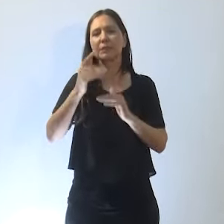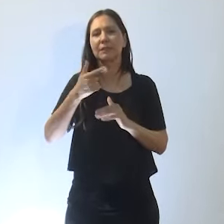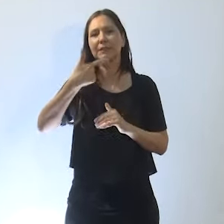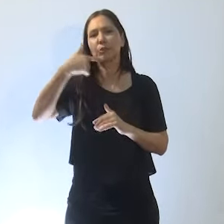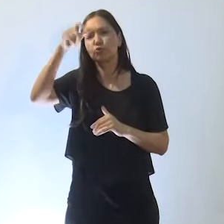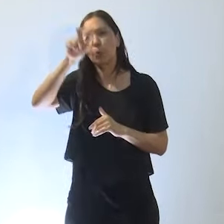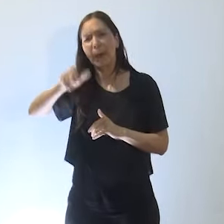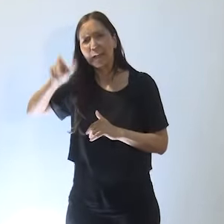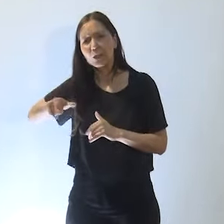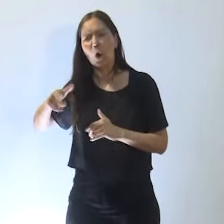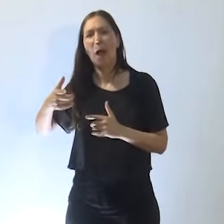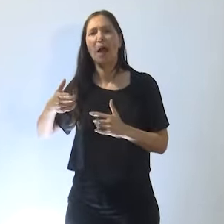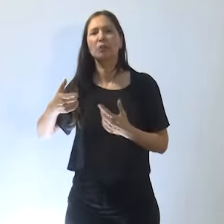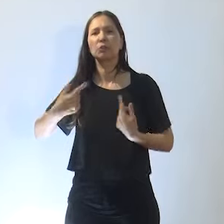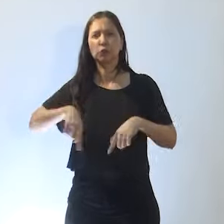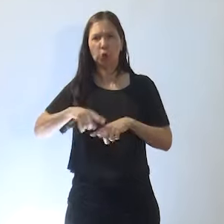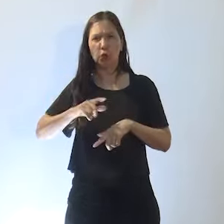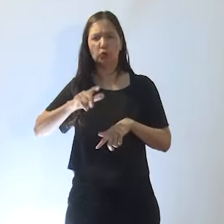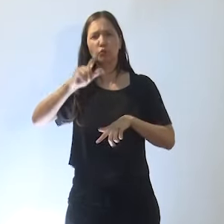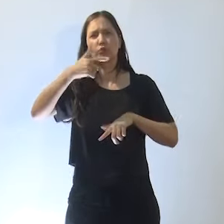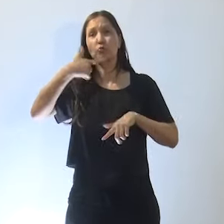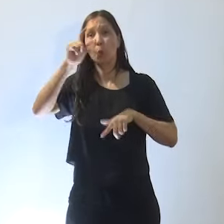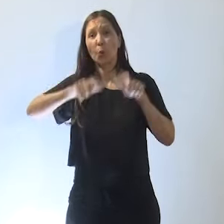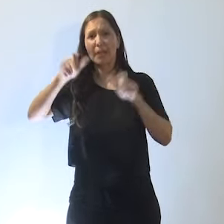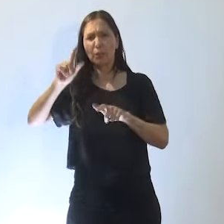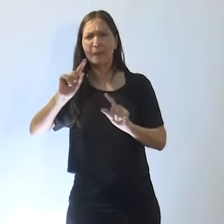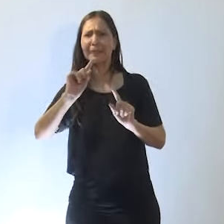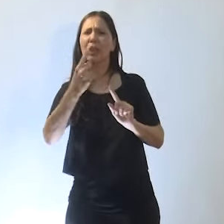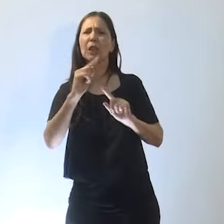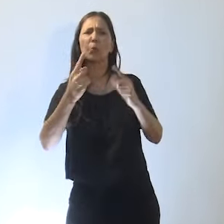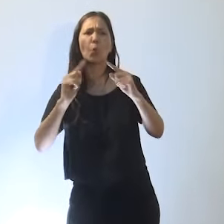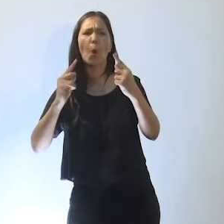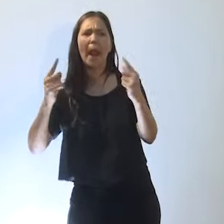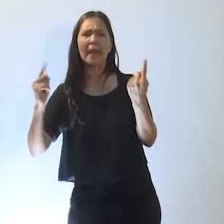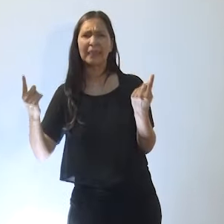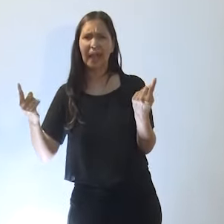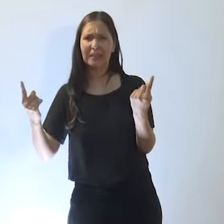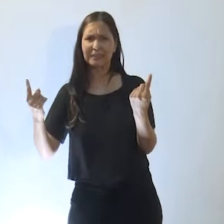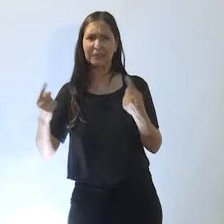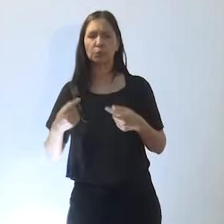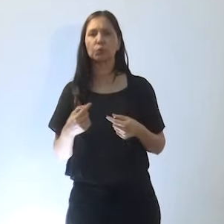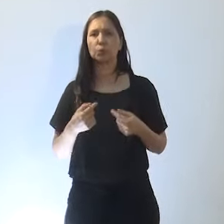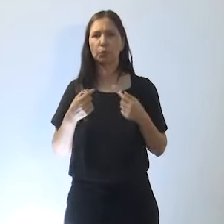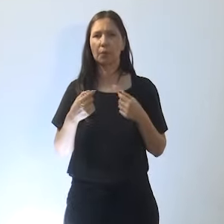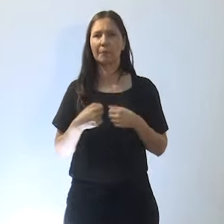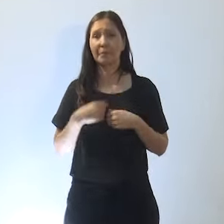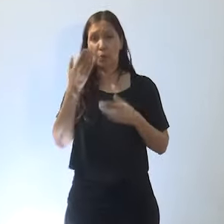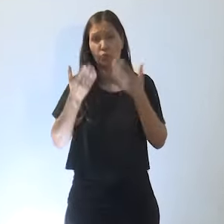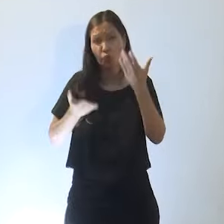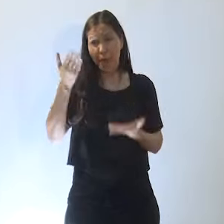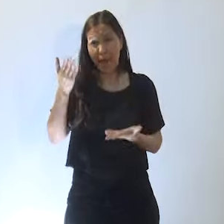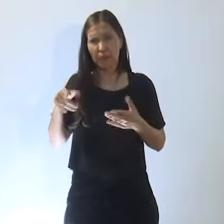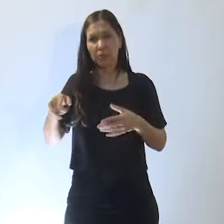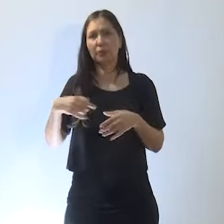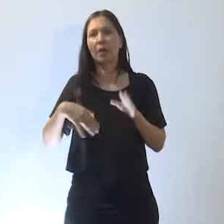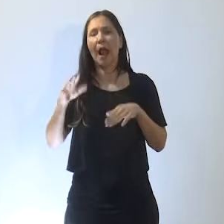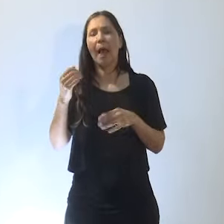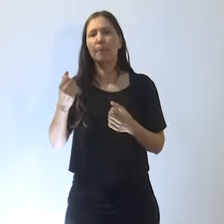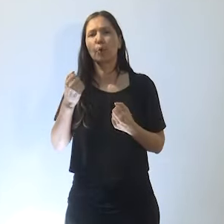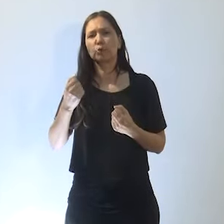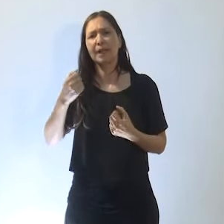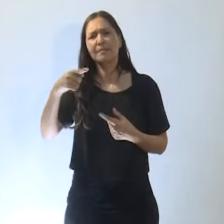construido a todos nosotros no como sujetos cada vez más individualistas no por eso creo que la potencia del discurso